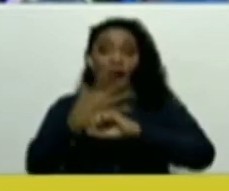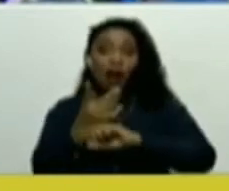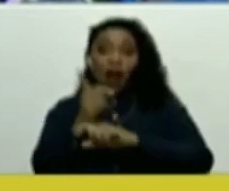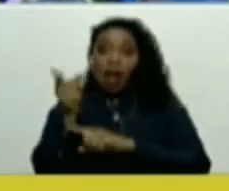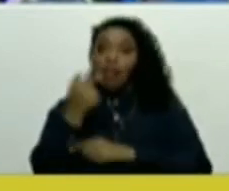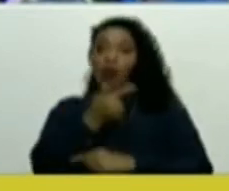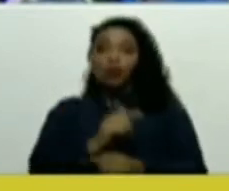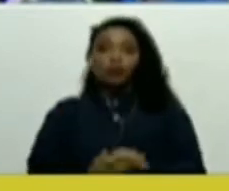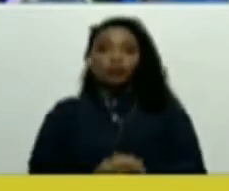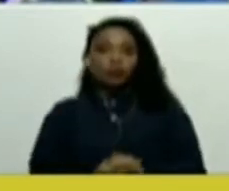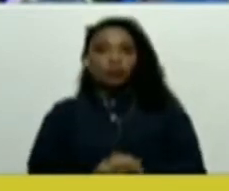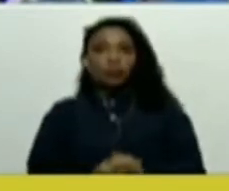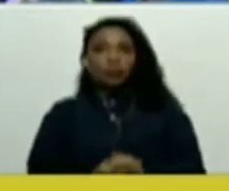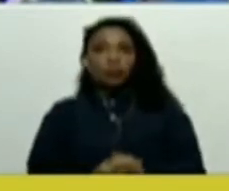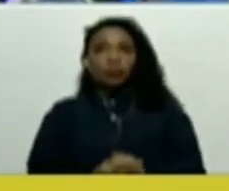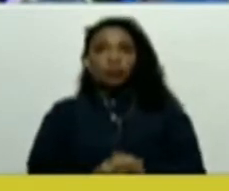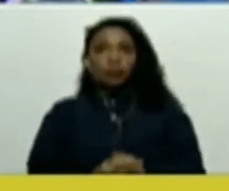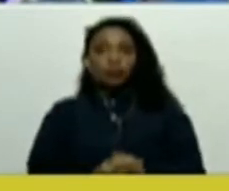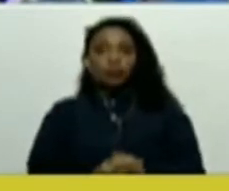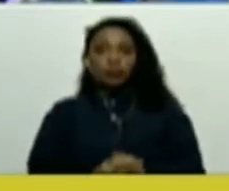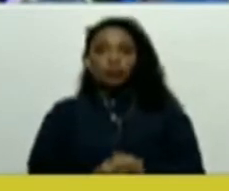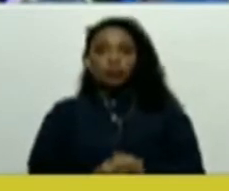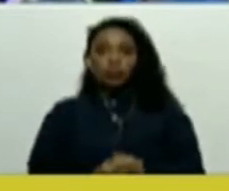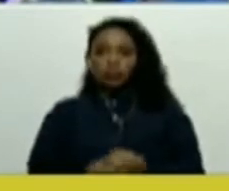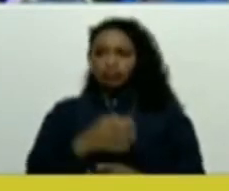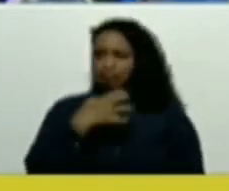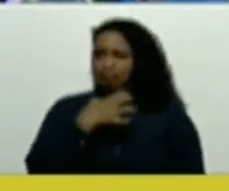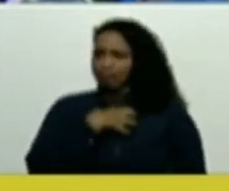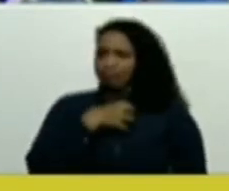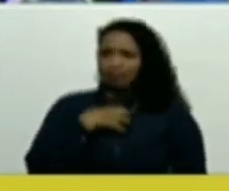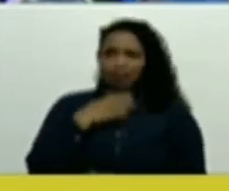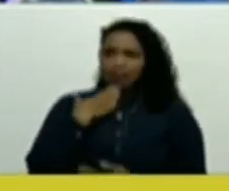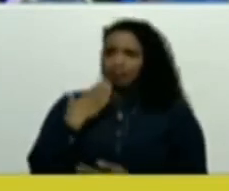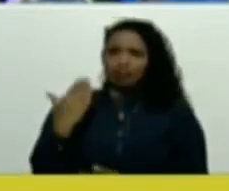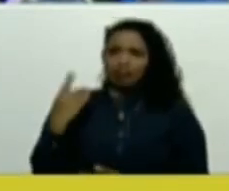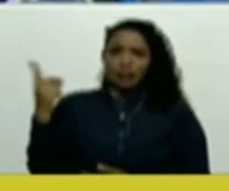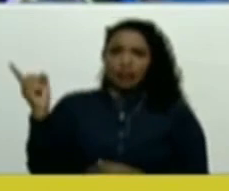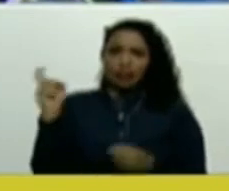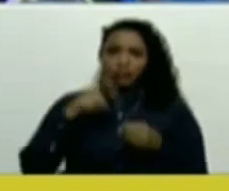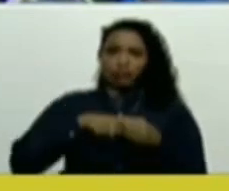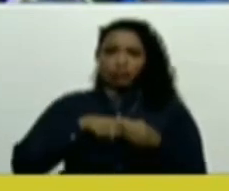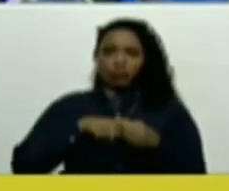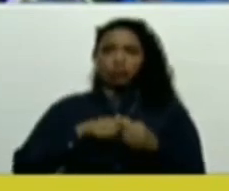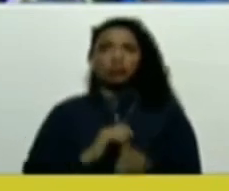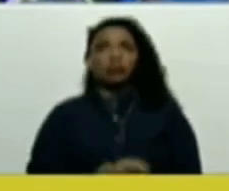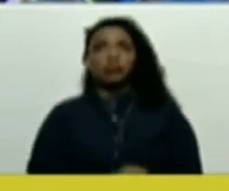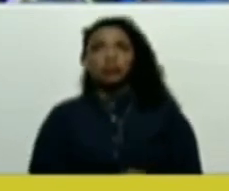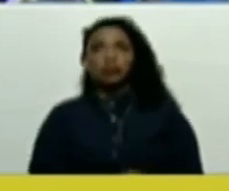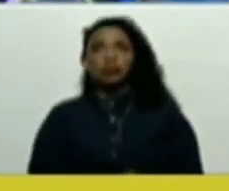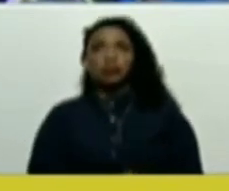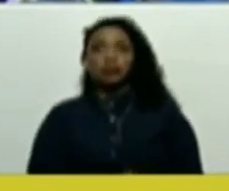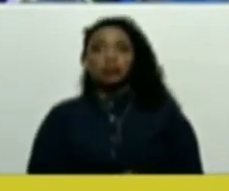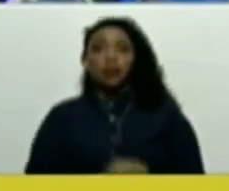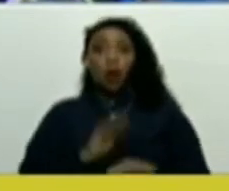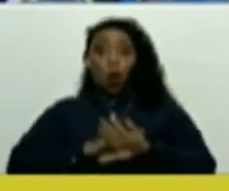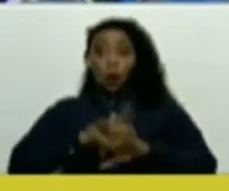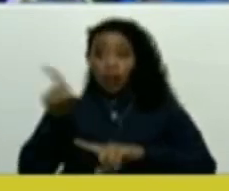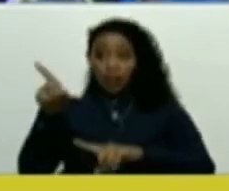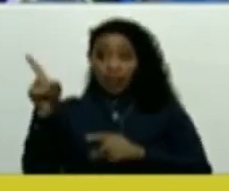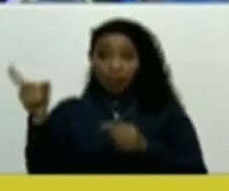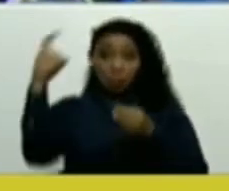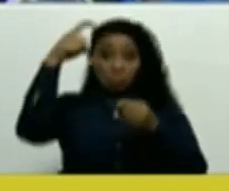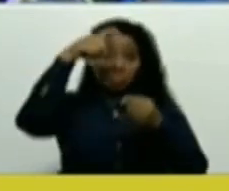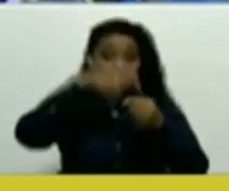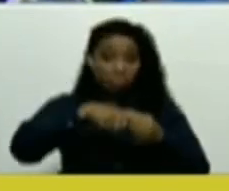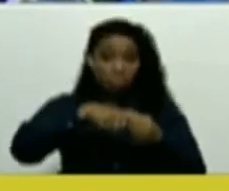said, él dijo, Ralph, we cannot allow it. No lo podemos permitir, Ralph, que entre. If that country comes in. Porque